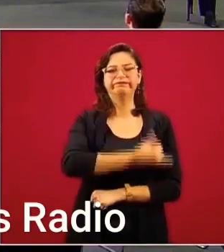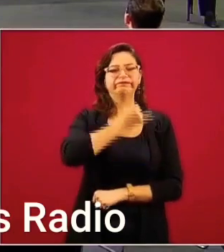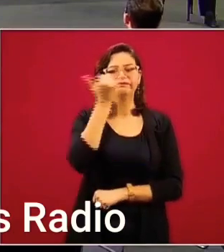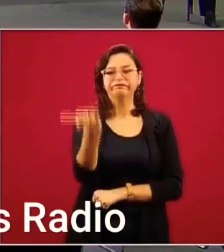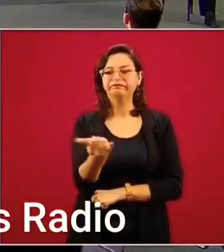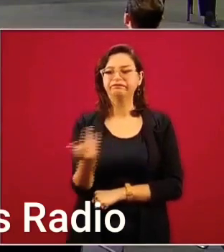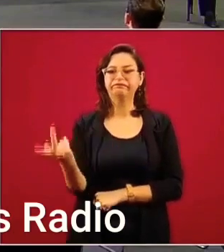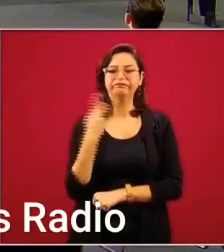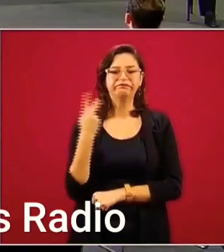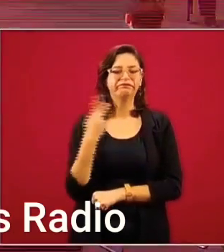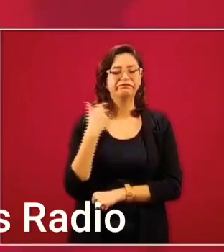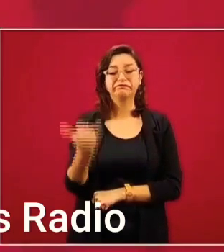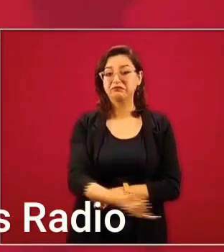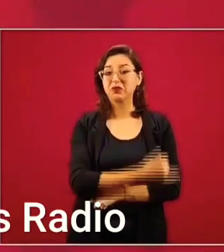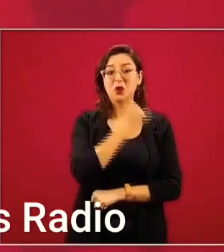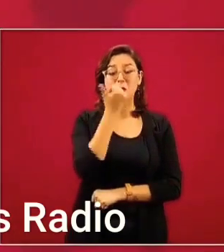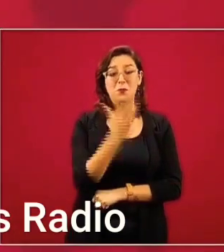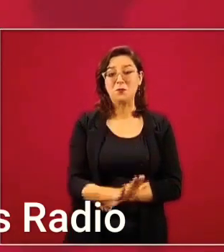crímenes.